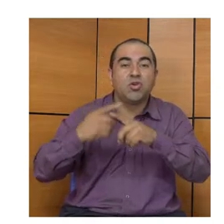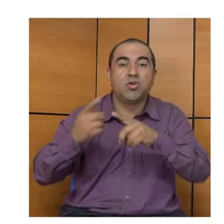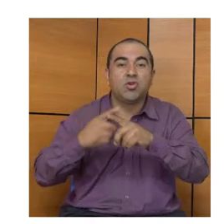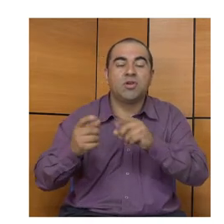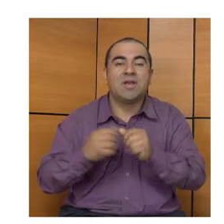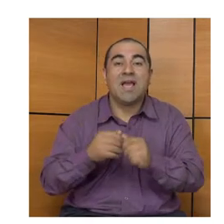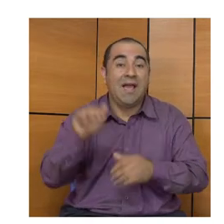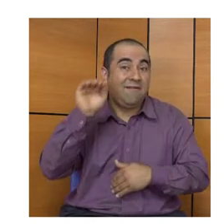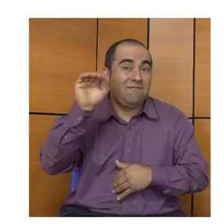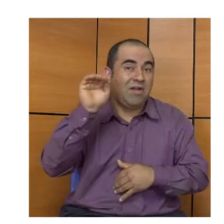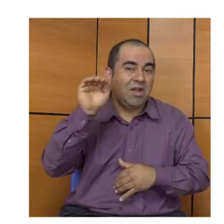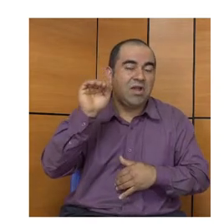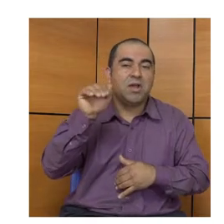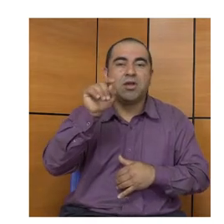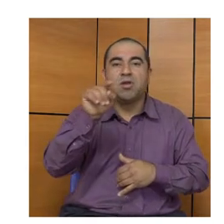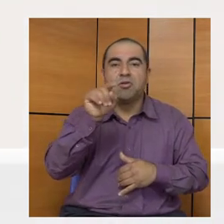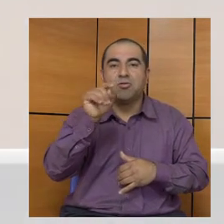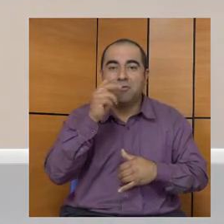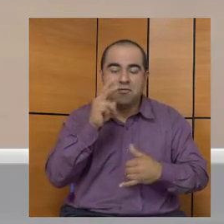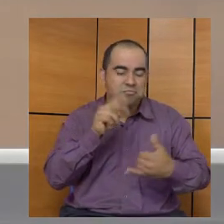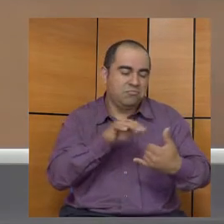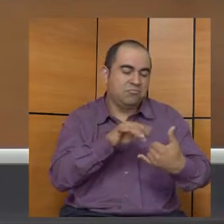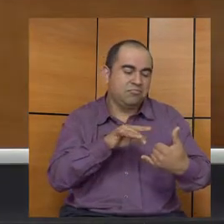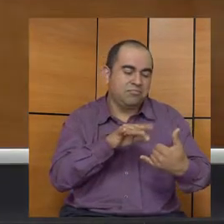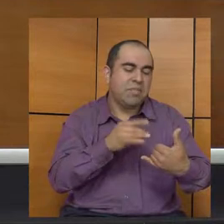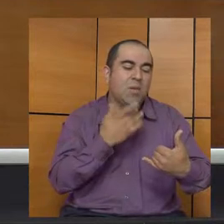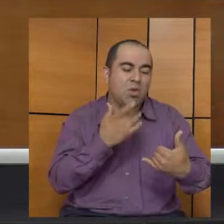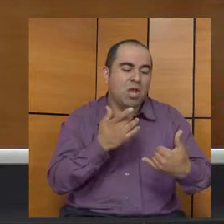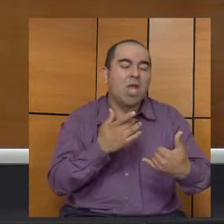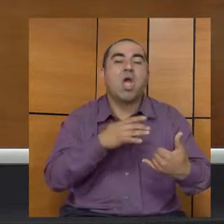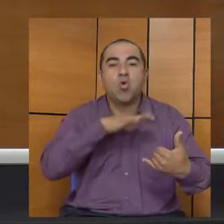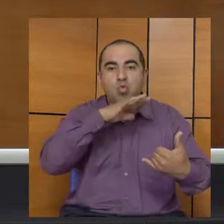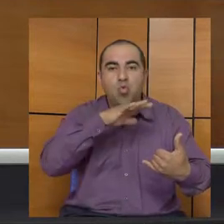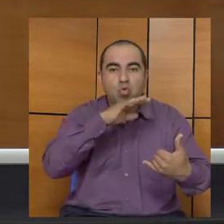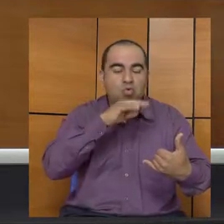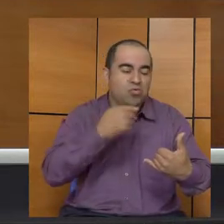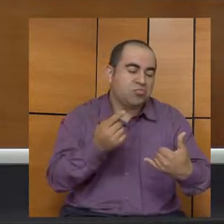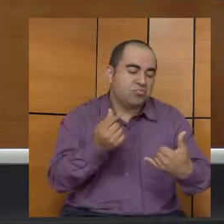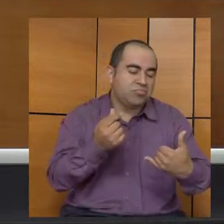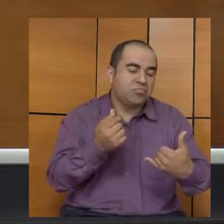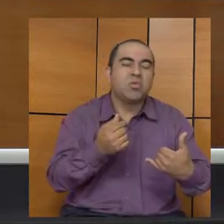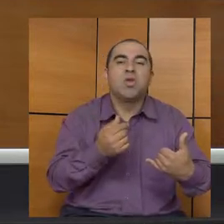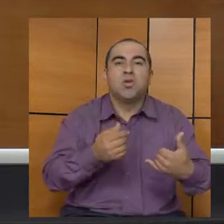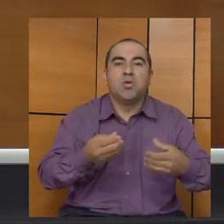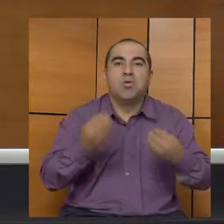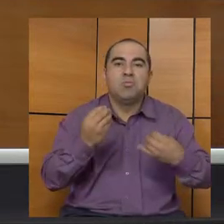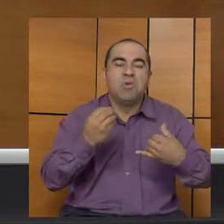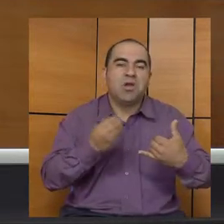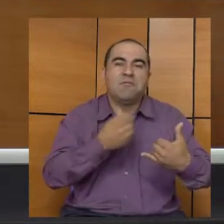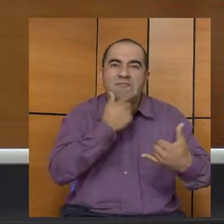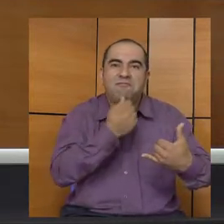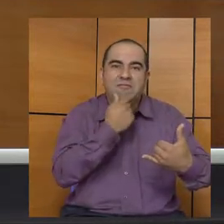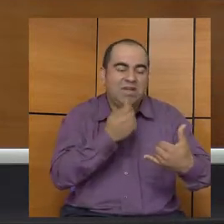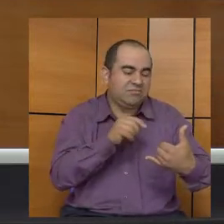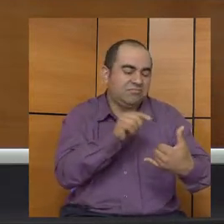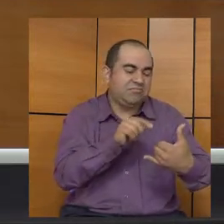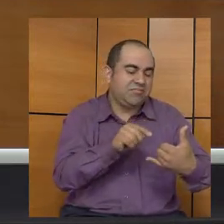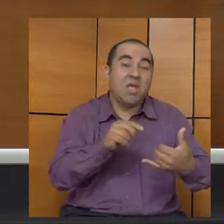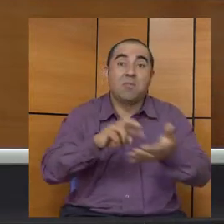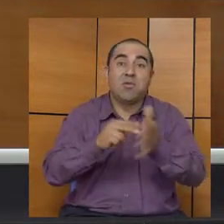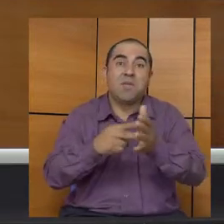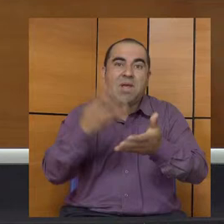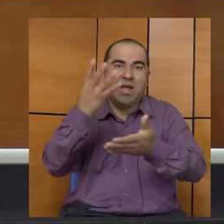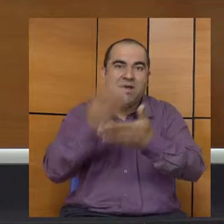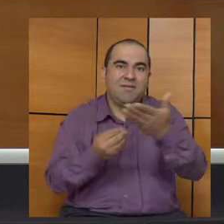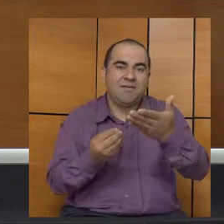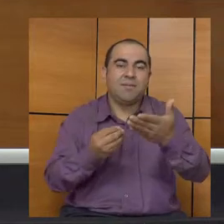banca electrónica, donde tú lo haces precisamente por la utilidad que te da, ¿no? Por resolver una serie de problemas. En